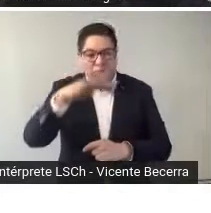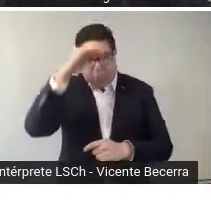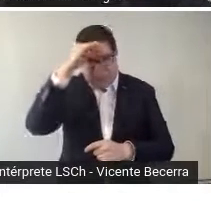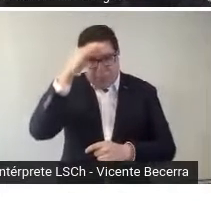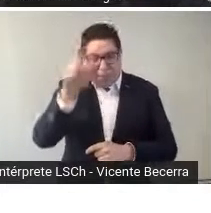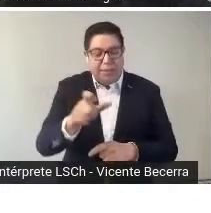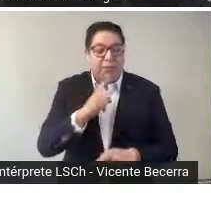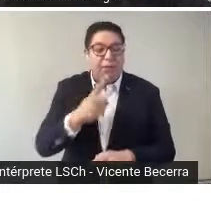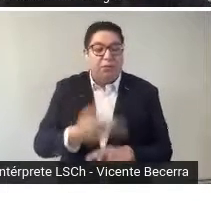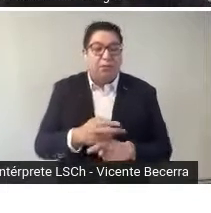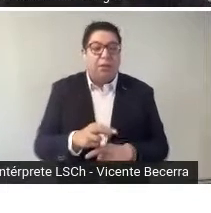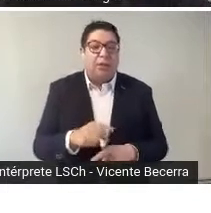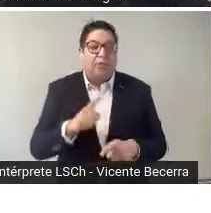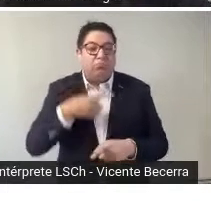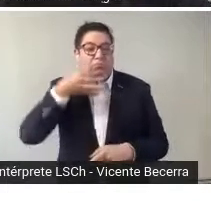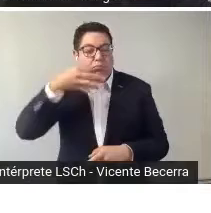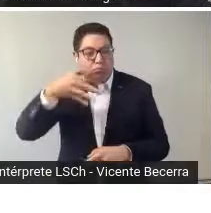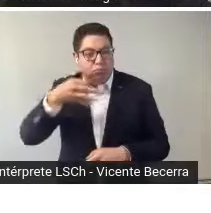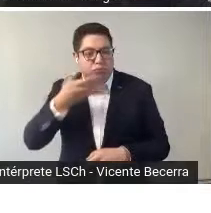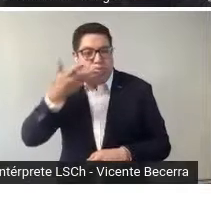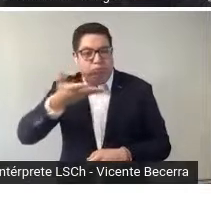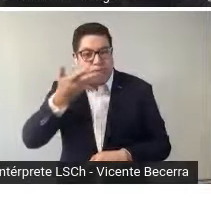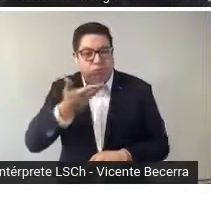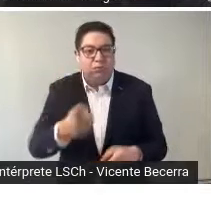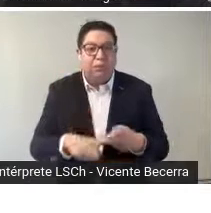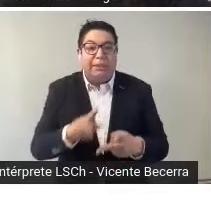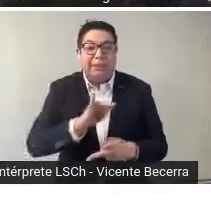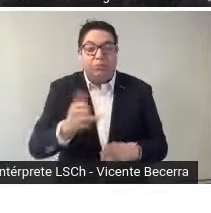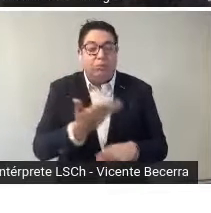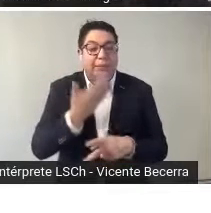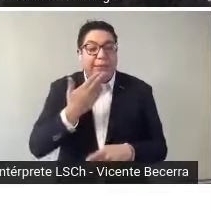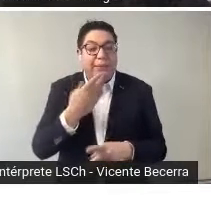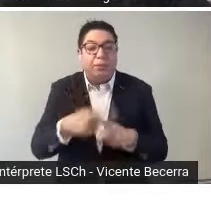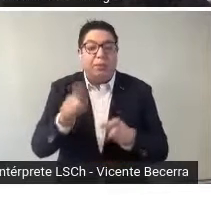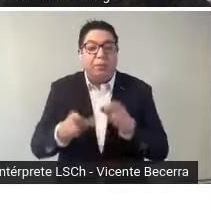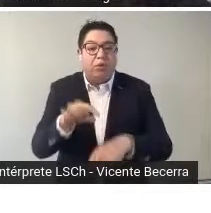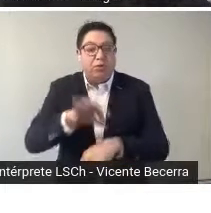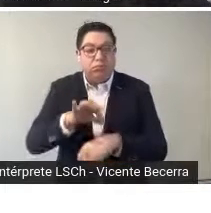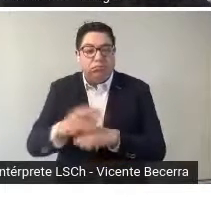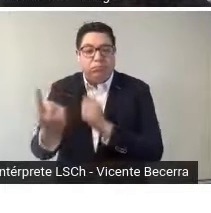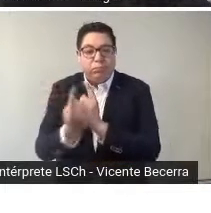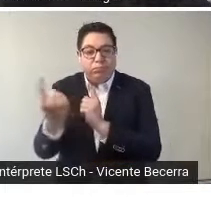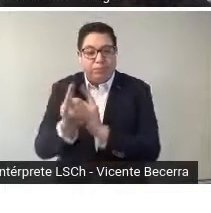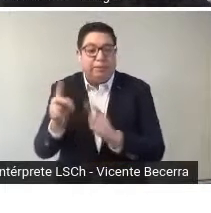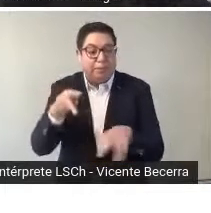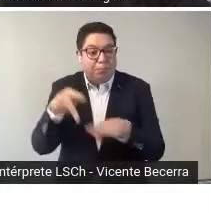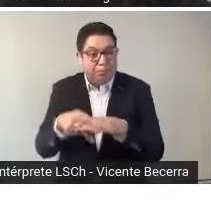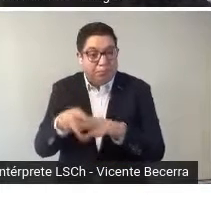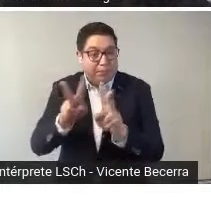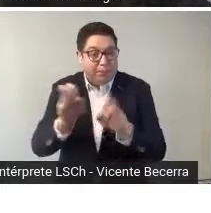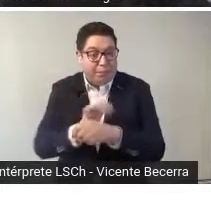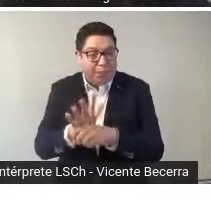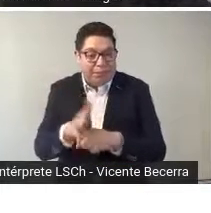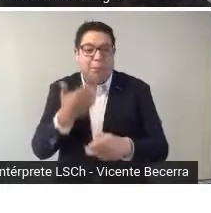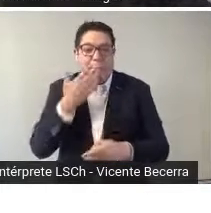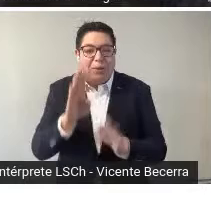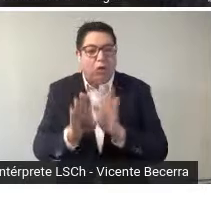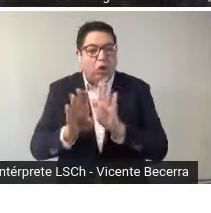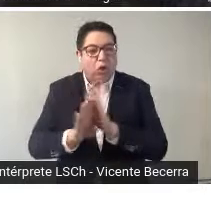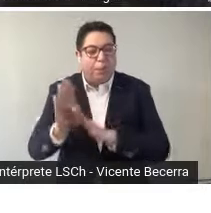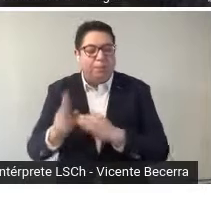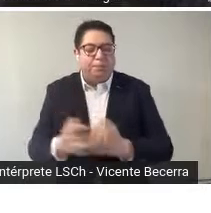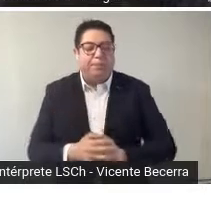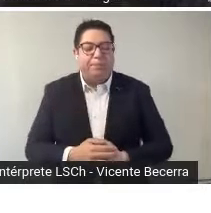en formato pitch. Después vamos a tener cómo mejorar la gestión de pacientes que interrumpieron su atención por motivos de pandemia. Ya